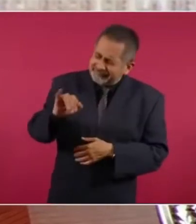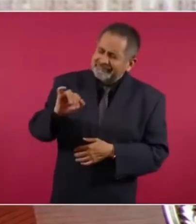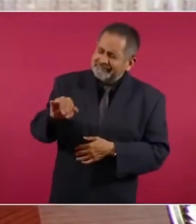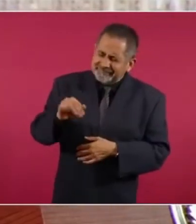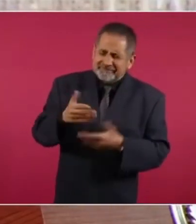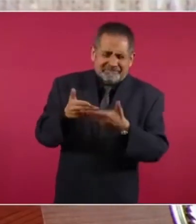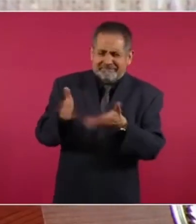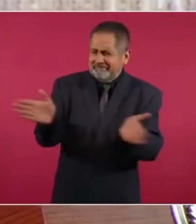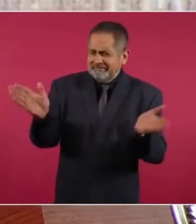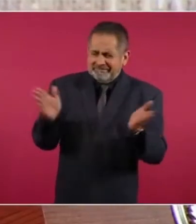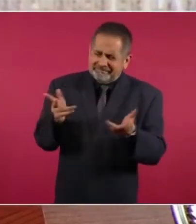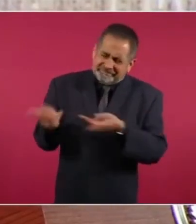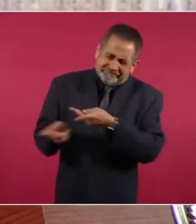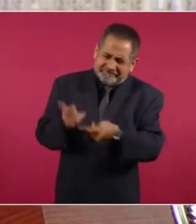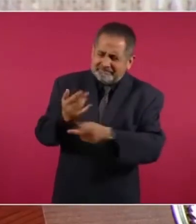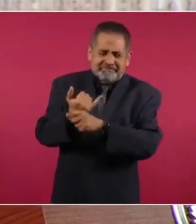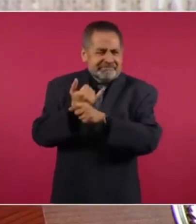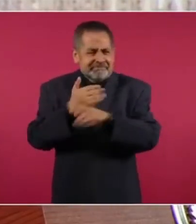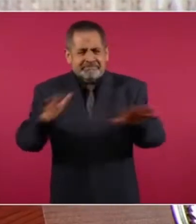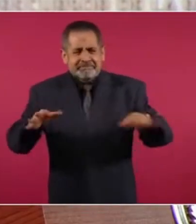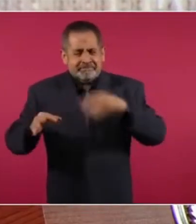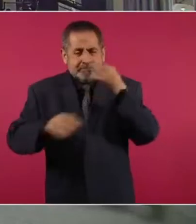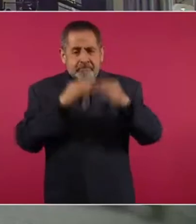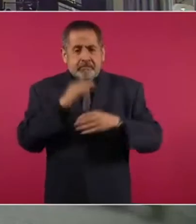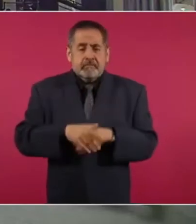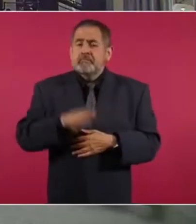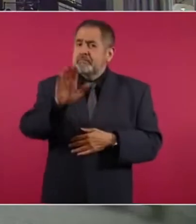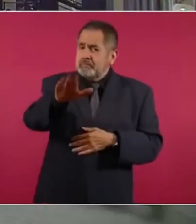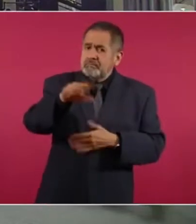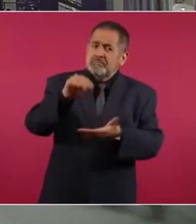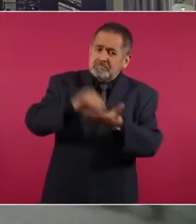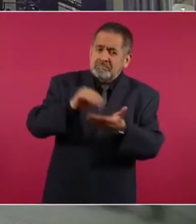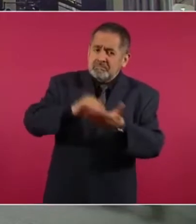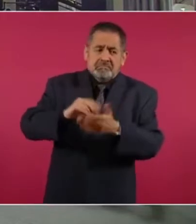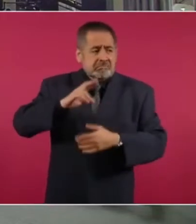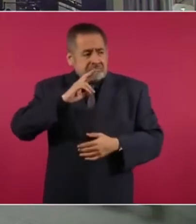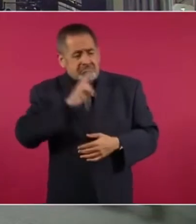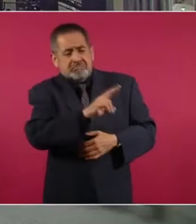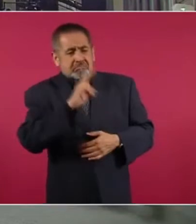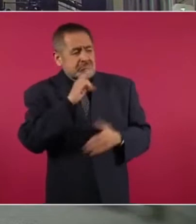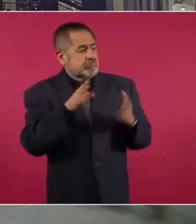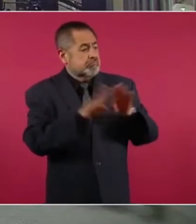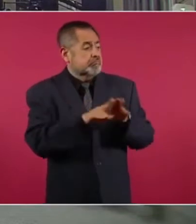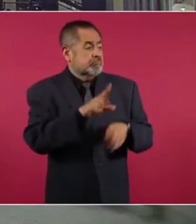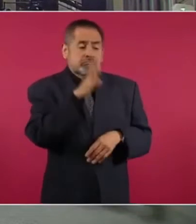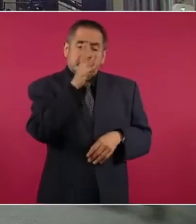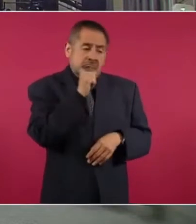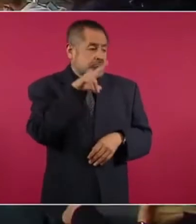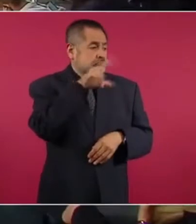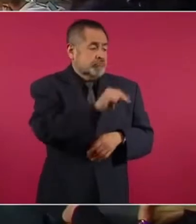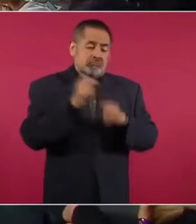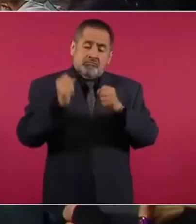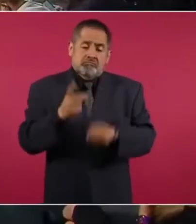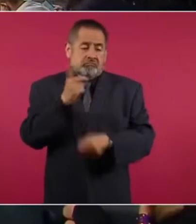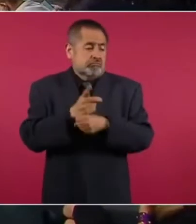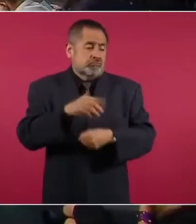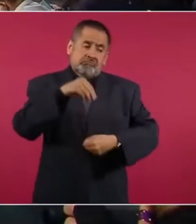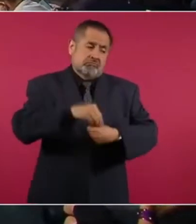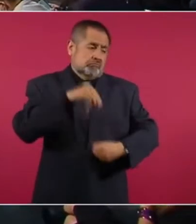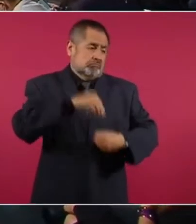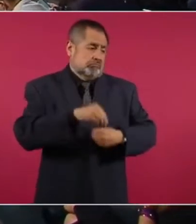está abierta la información. Es que siguen llegando estas respuestas por temas de seguridad nacional, clasificado,